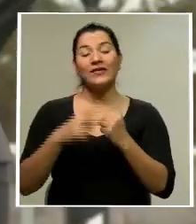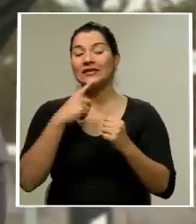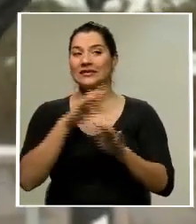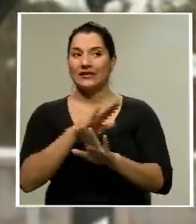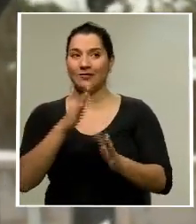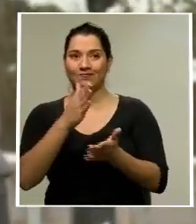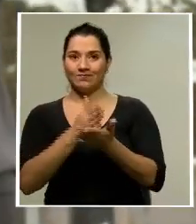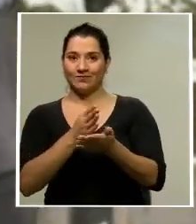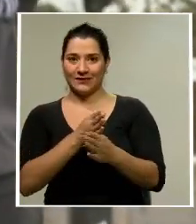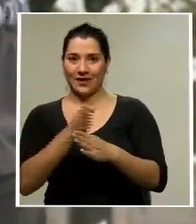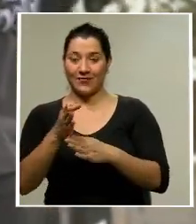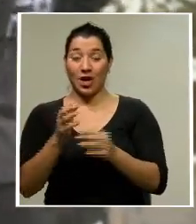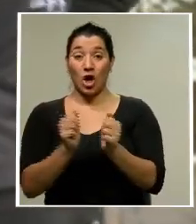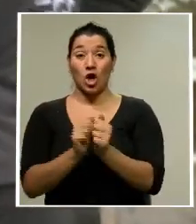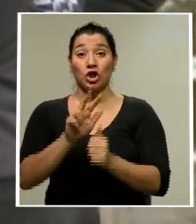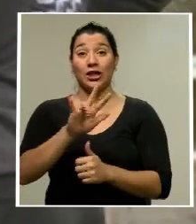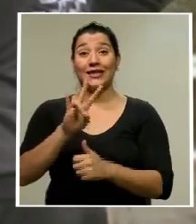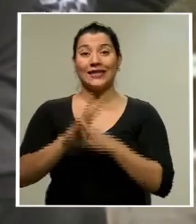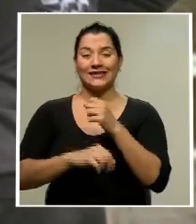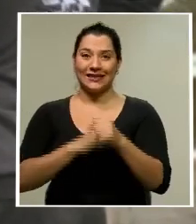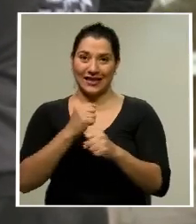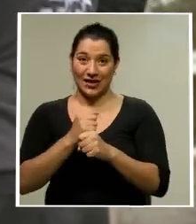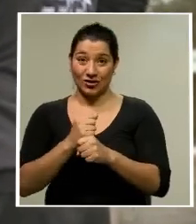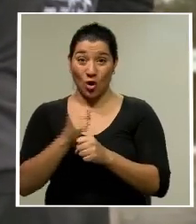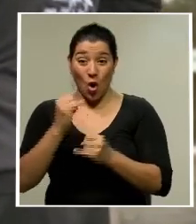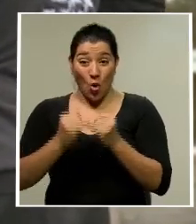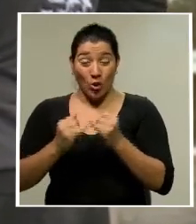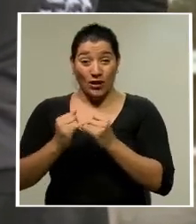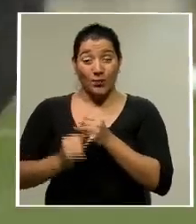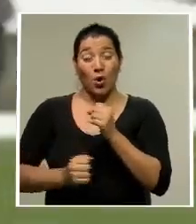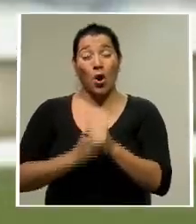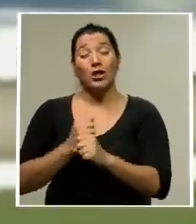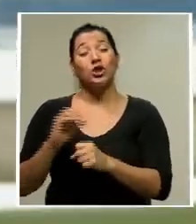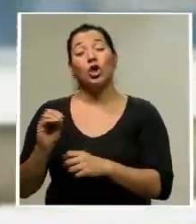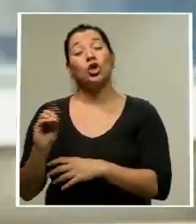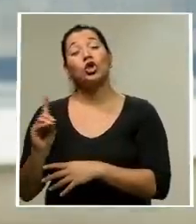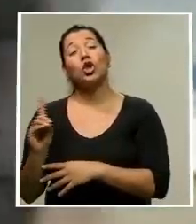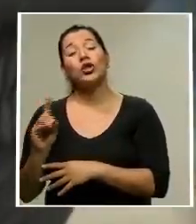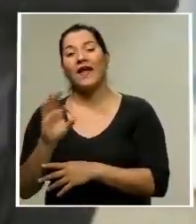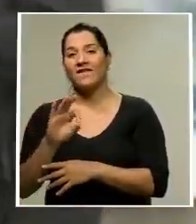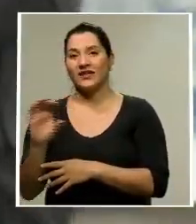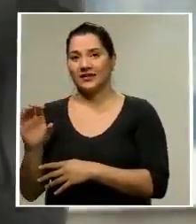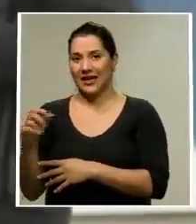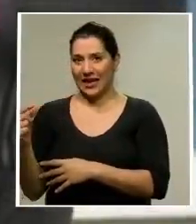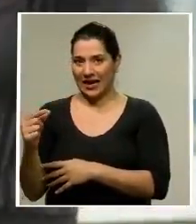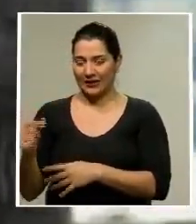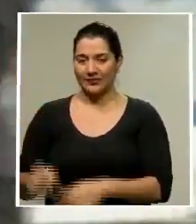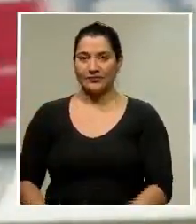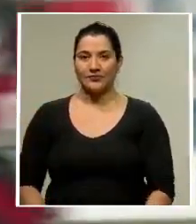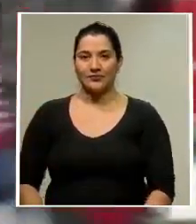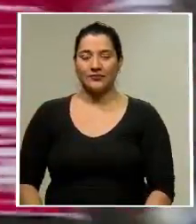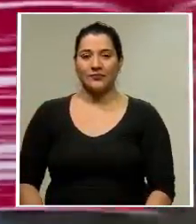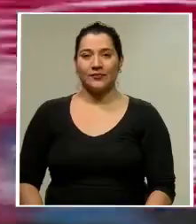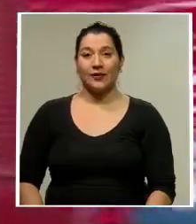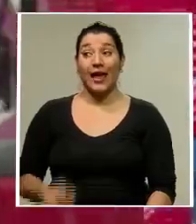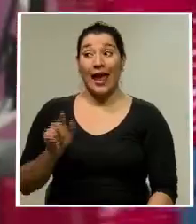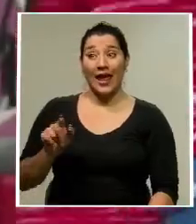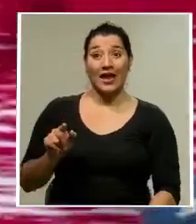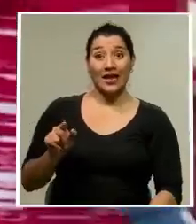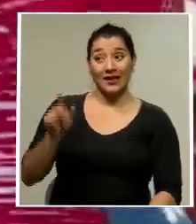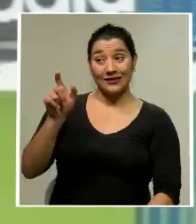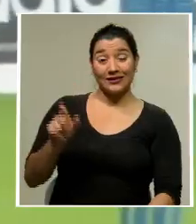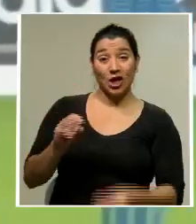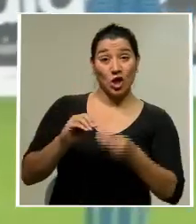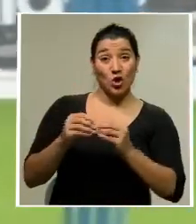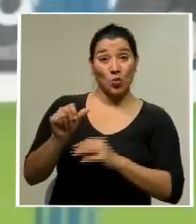a los 37 años y tras un último año en el FC Groningen, su club de formación. El elegante número 10,